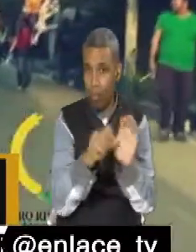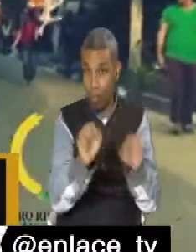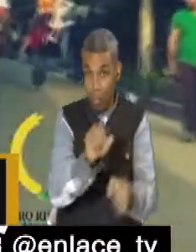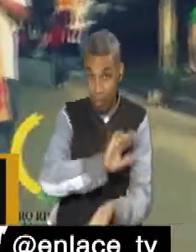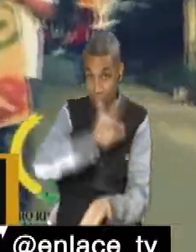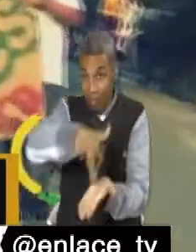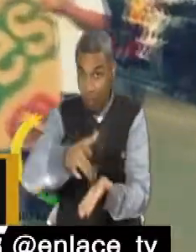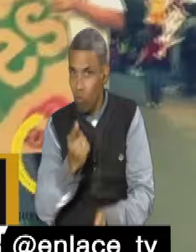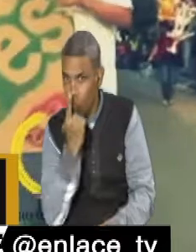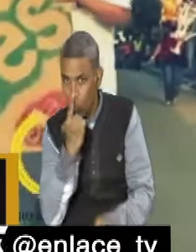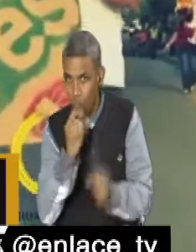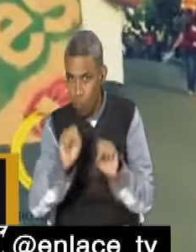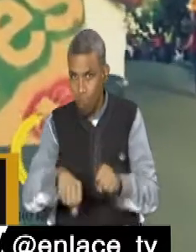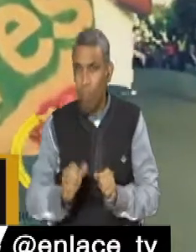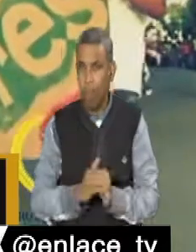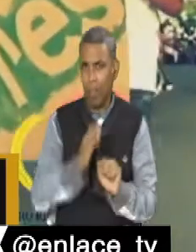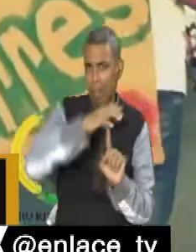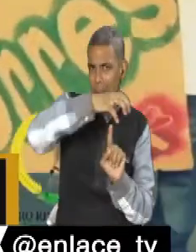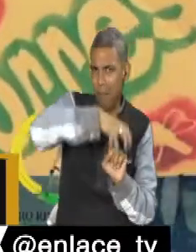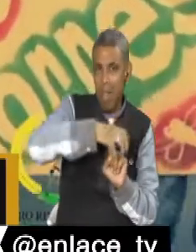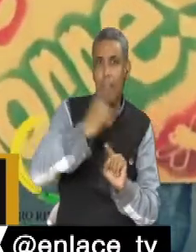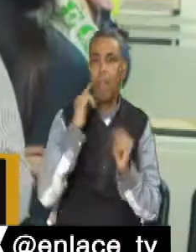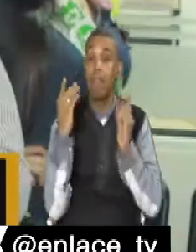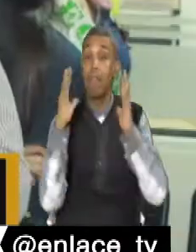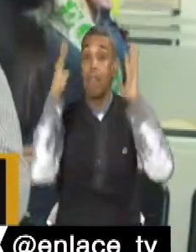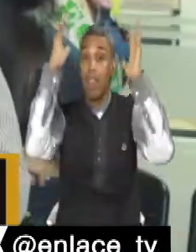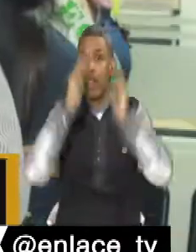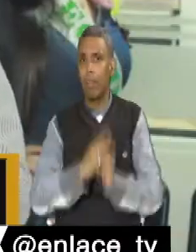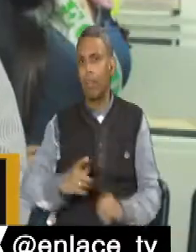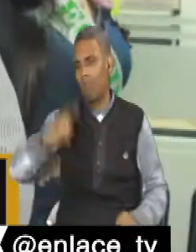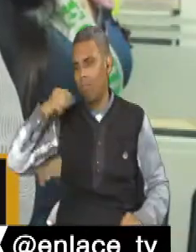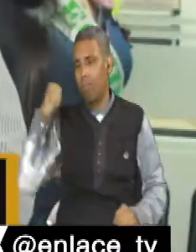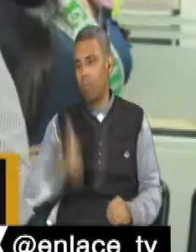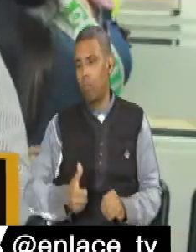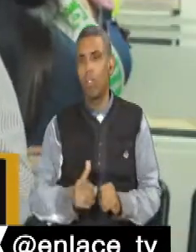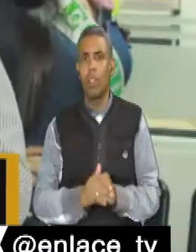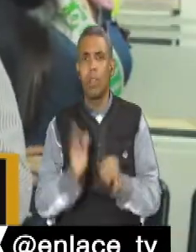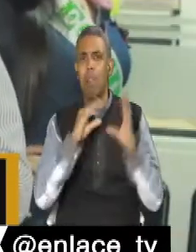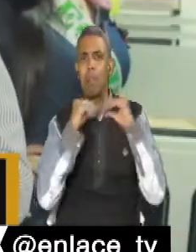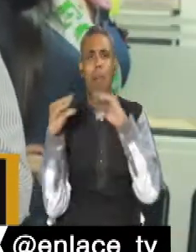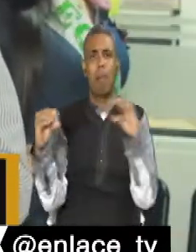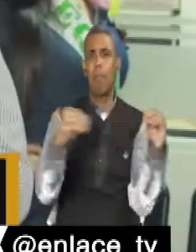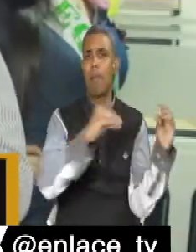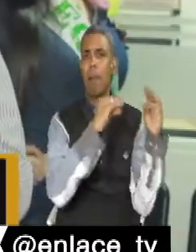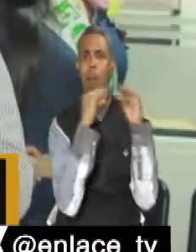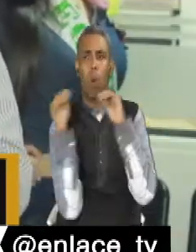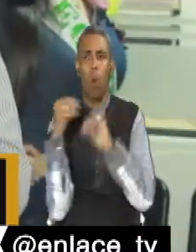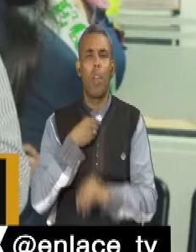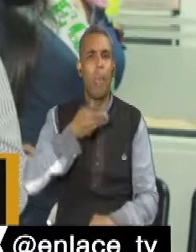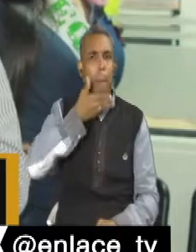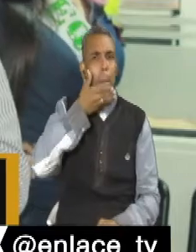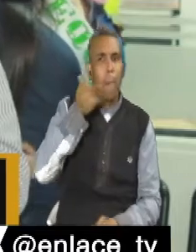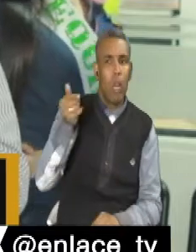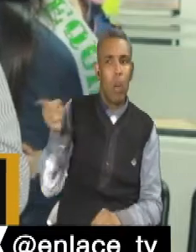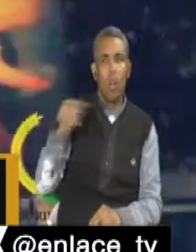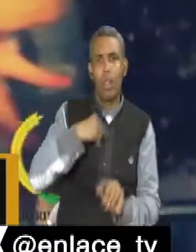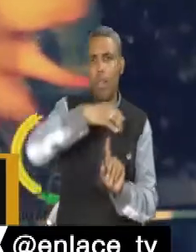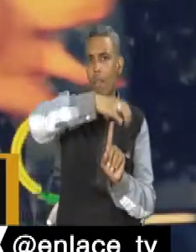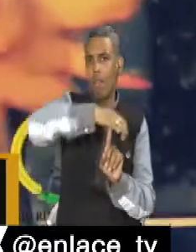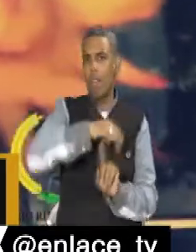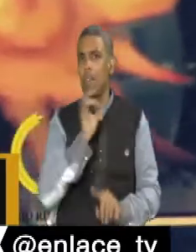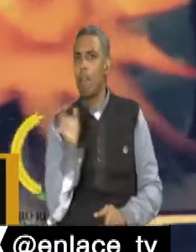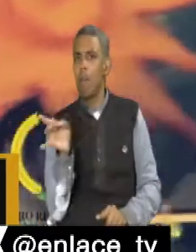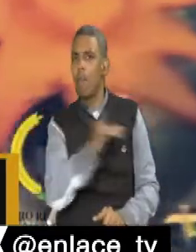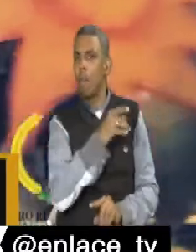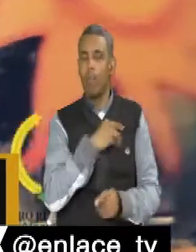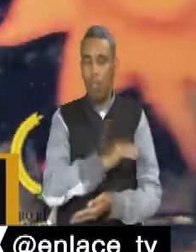región. Una de las mejores ferias de la zona, las más nombradas del departamento y una de las mejores posicionadas a nivel nacional. Variada